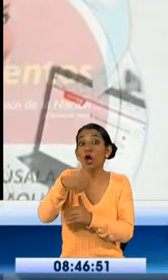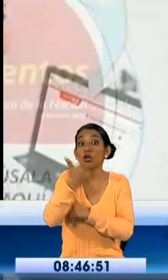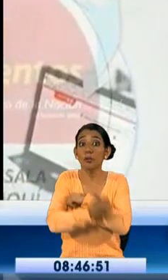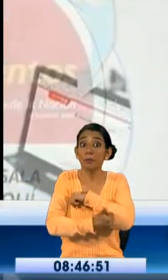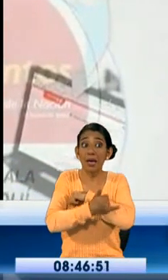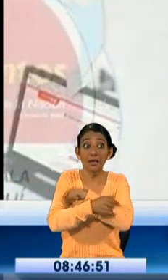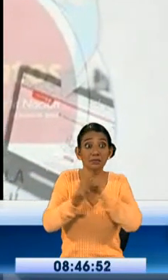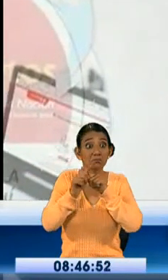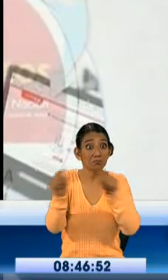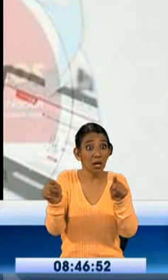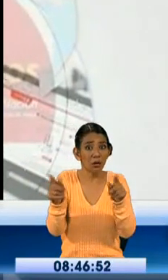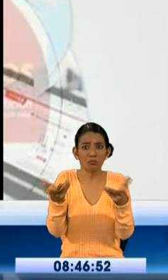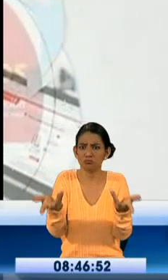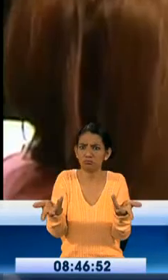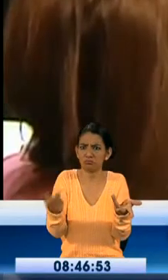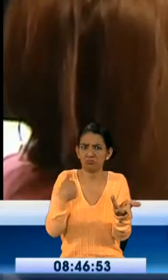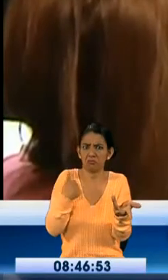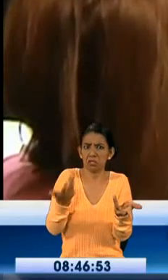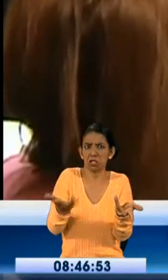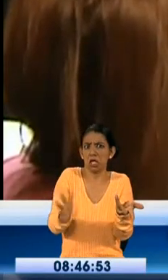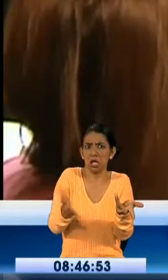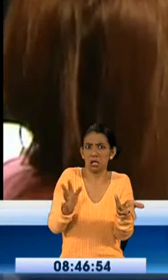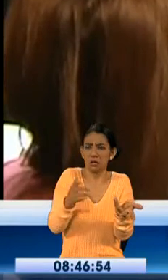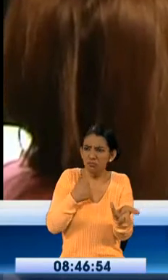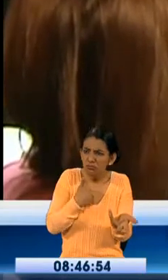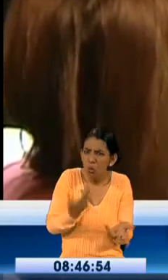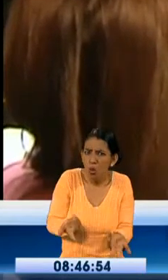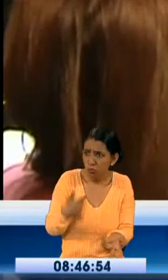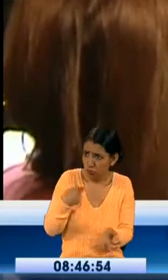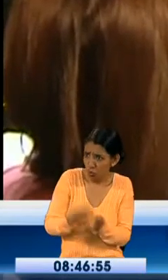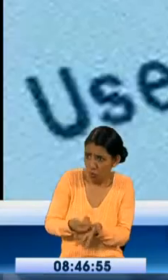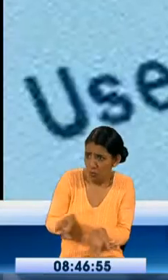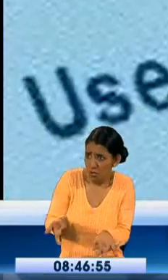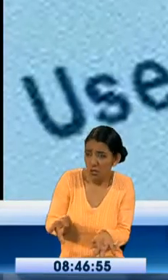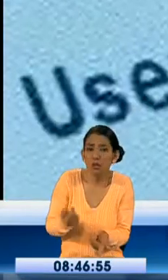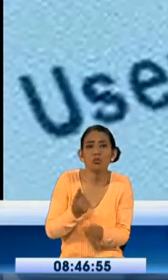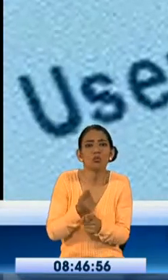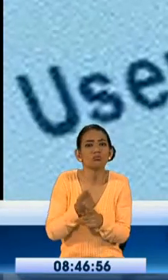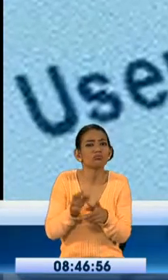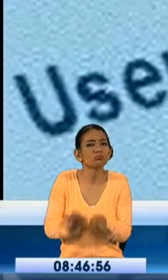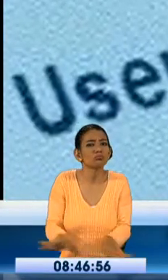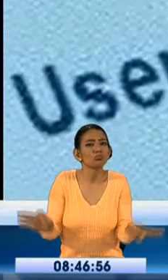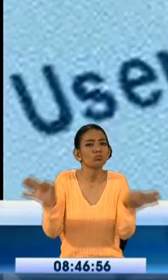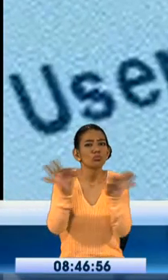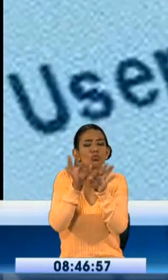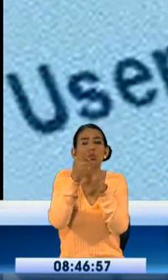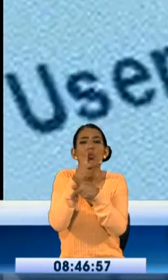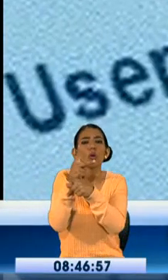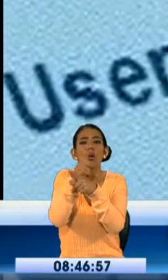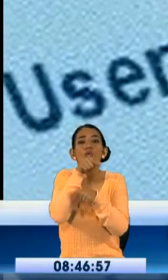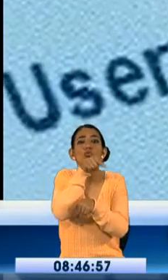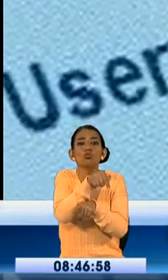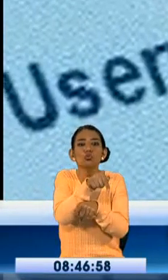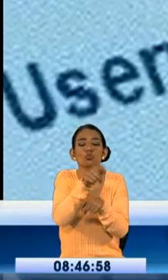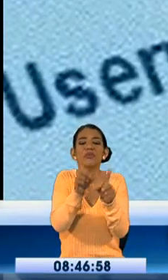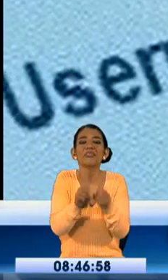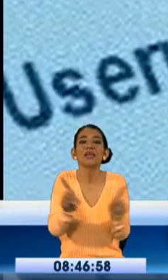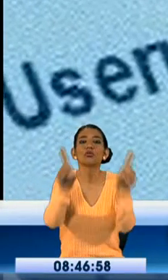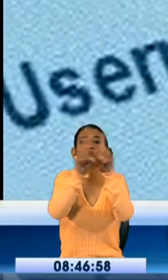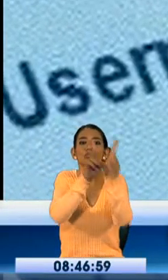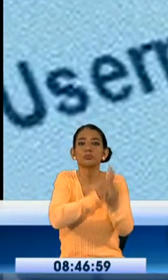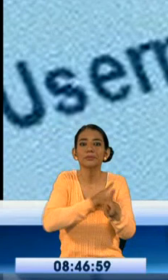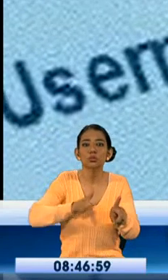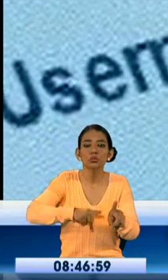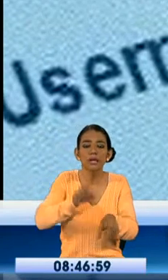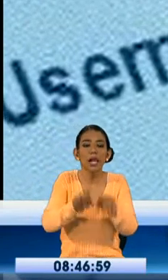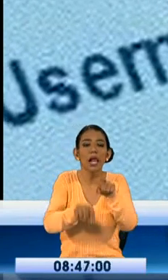sin haberlo realizado. Para evitar esto, indican que hay que tener mucho cuidado dónde se ingresan los datos personales